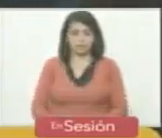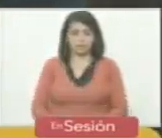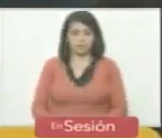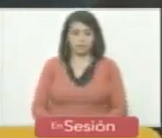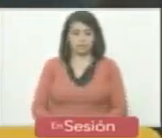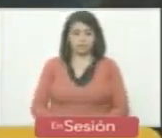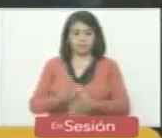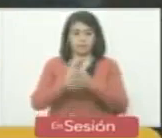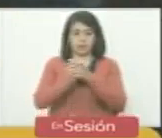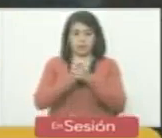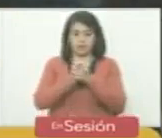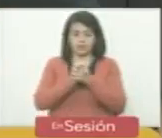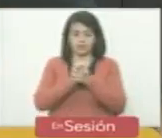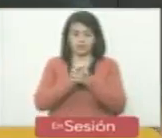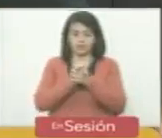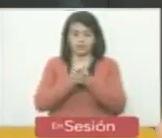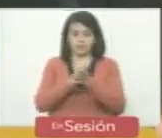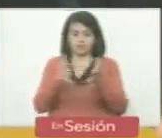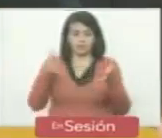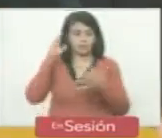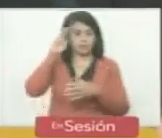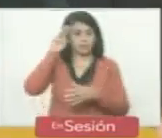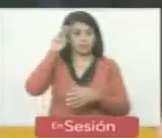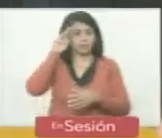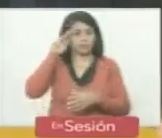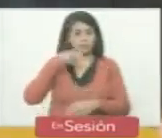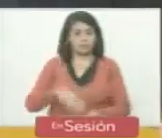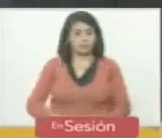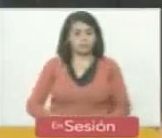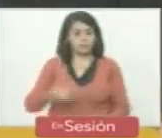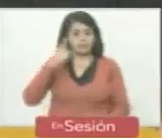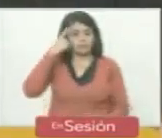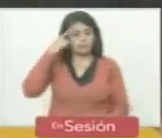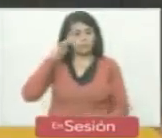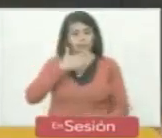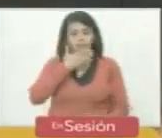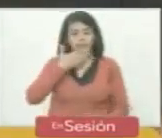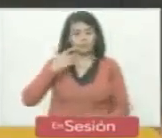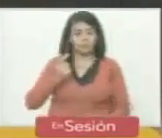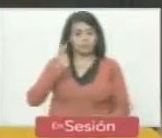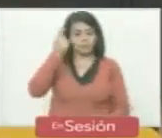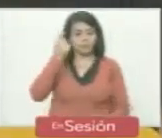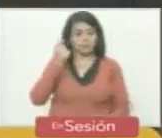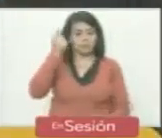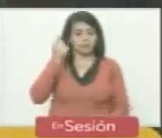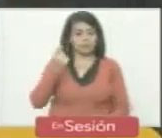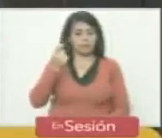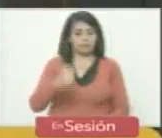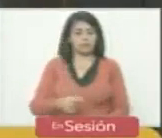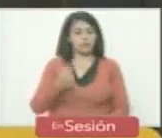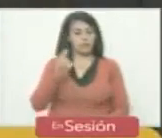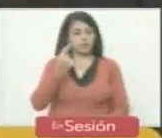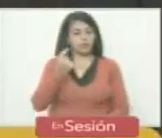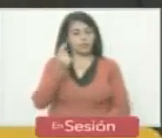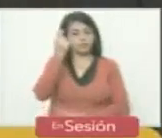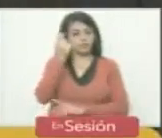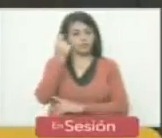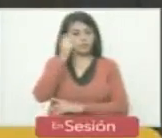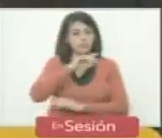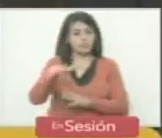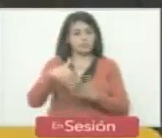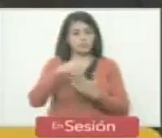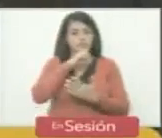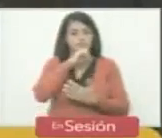amigo, un gran maestro y creo que uno de los mejores legisladores, creo que de los pocos parlamentarios en toda